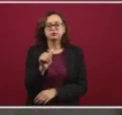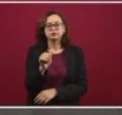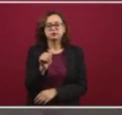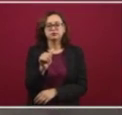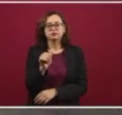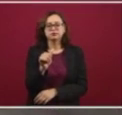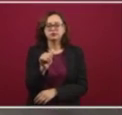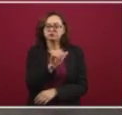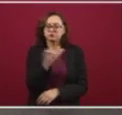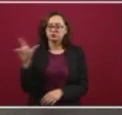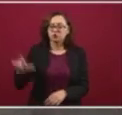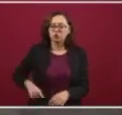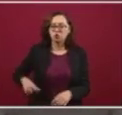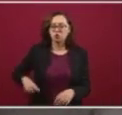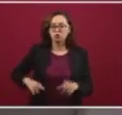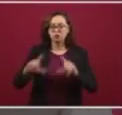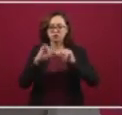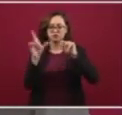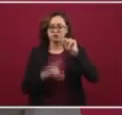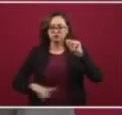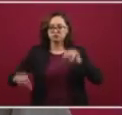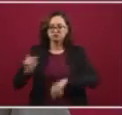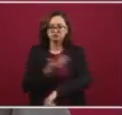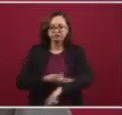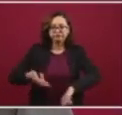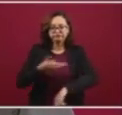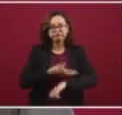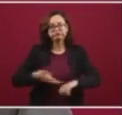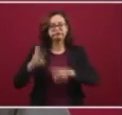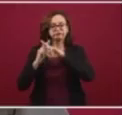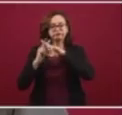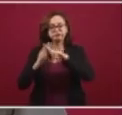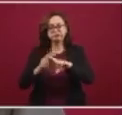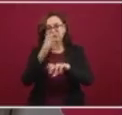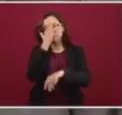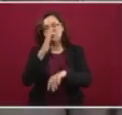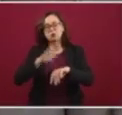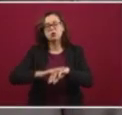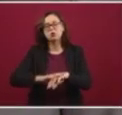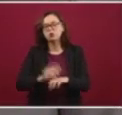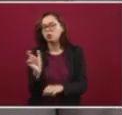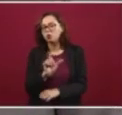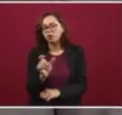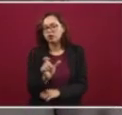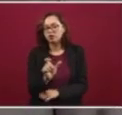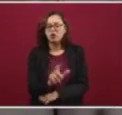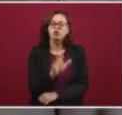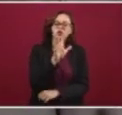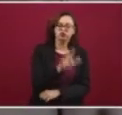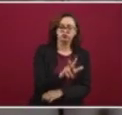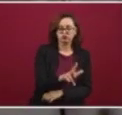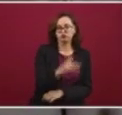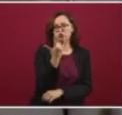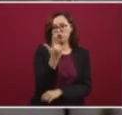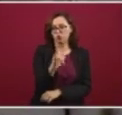por el gobierno de la República era el 18 de